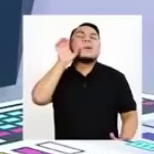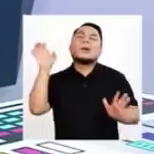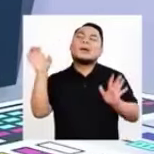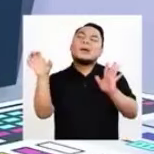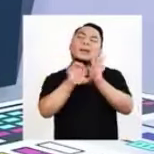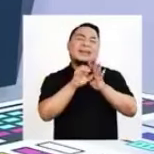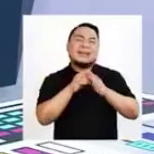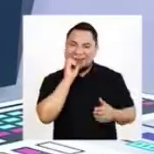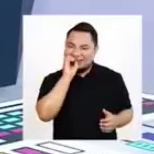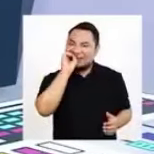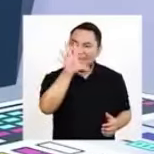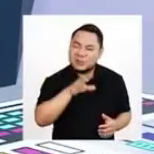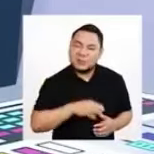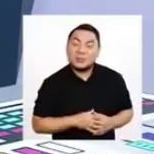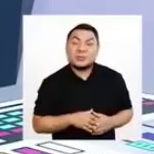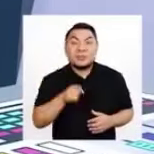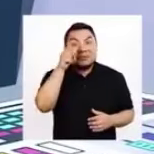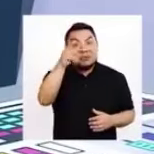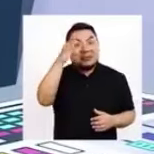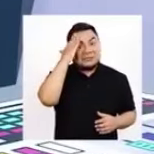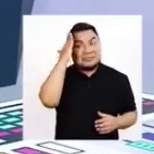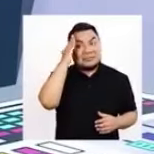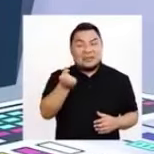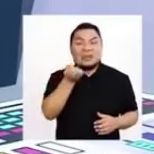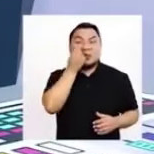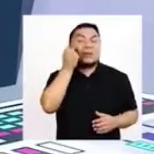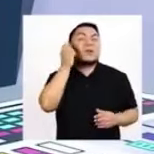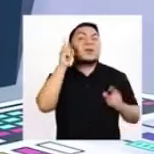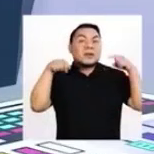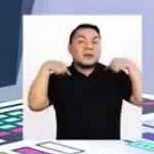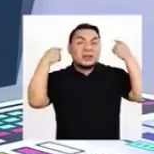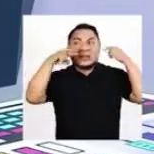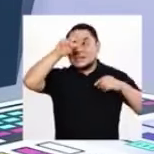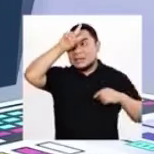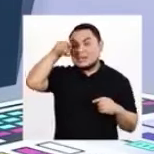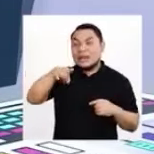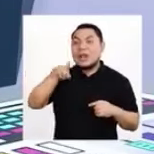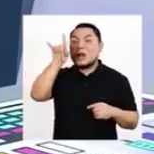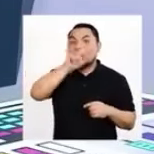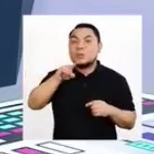Por ejemplo, ¿sabían que los incas